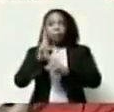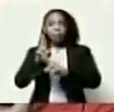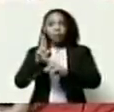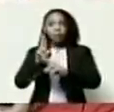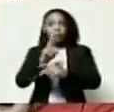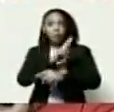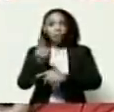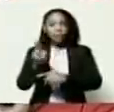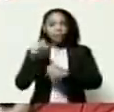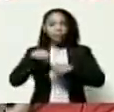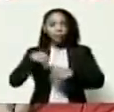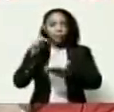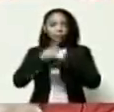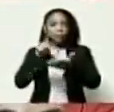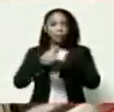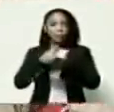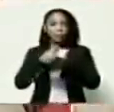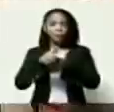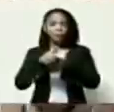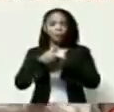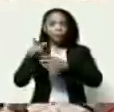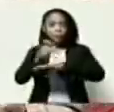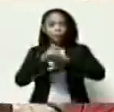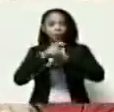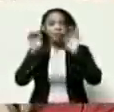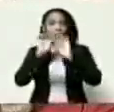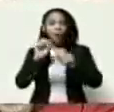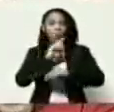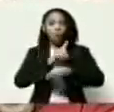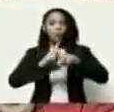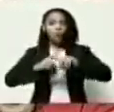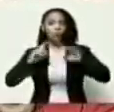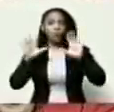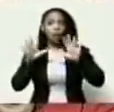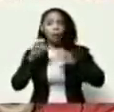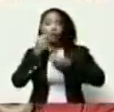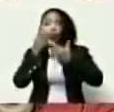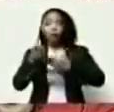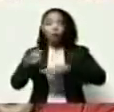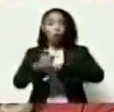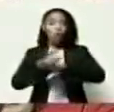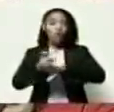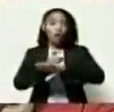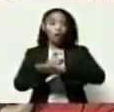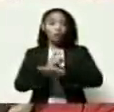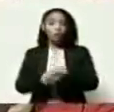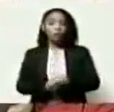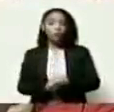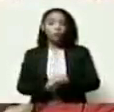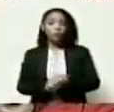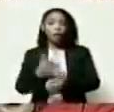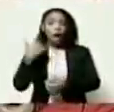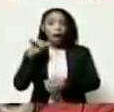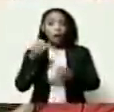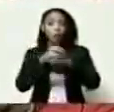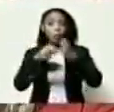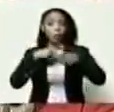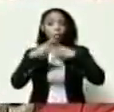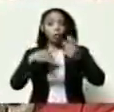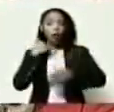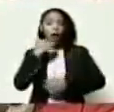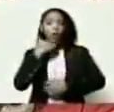partido a participar del gobierno del método 1x10 para el buen gobierno. ¿Tiene el partido alguna